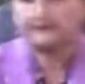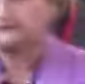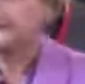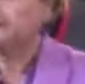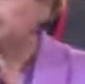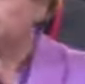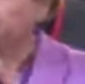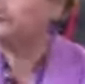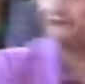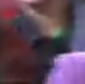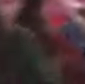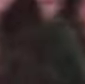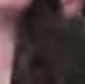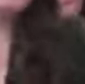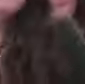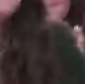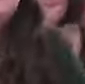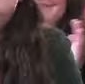Carolina Oteiza